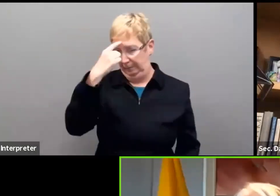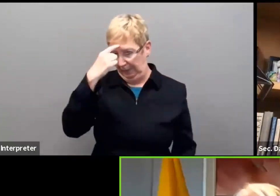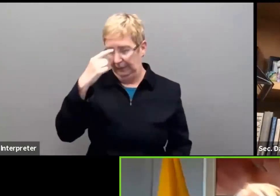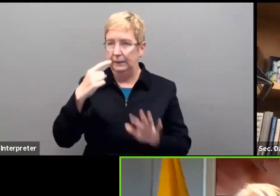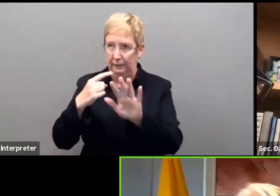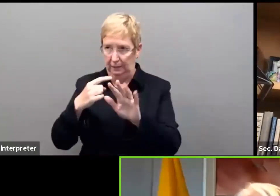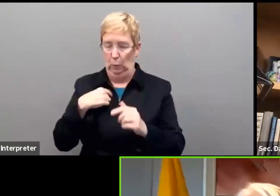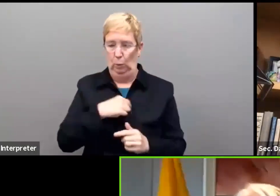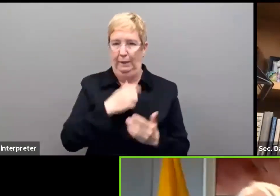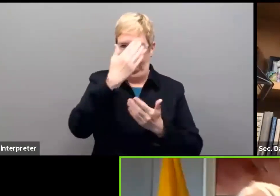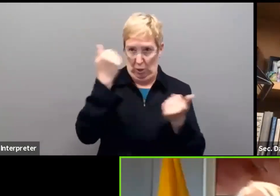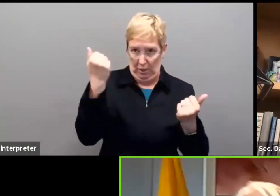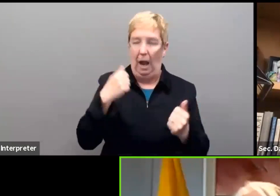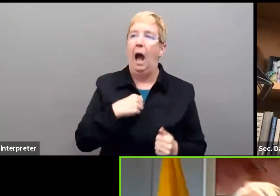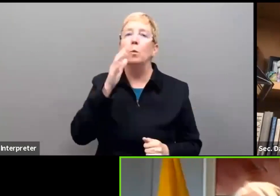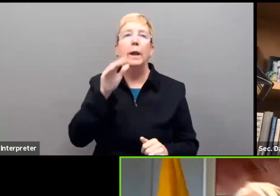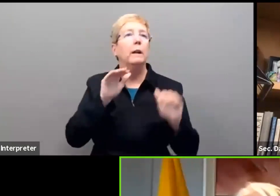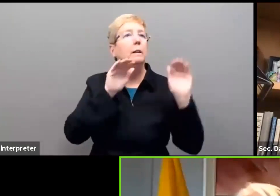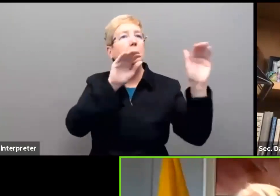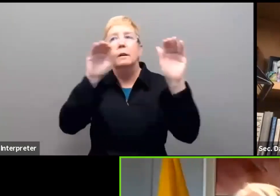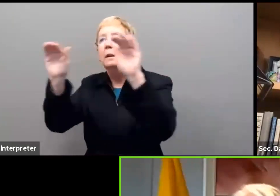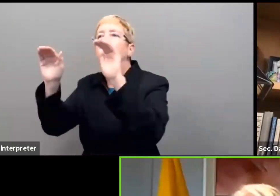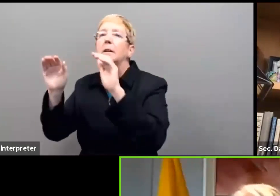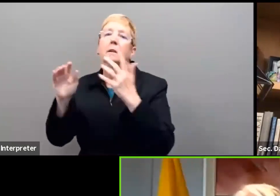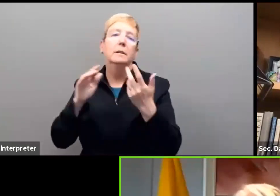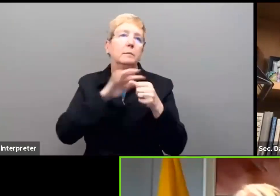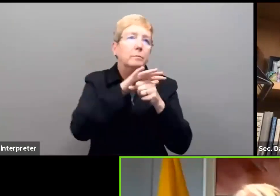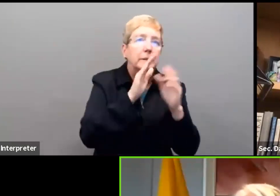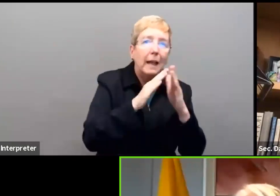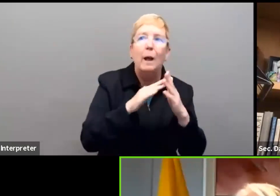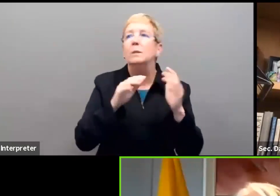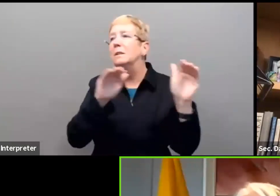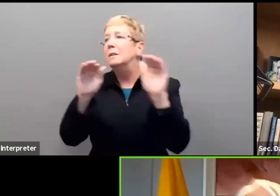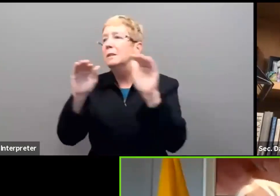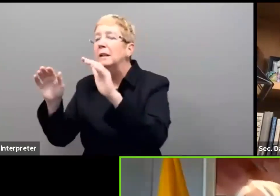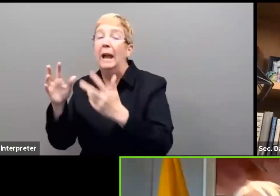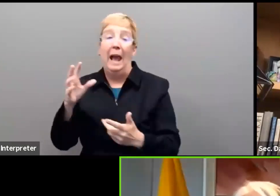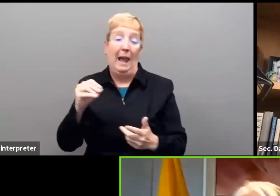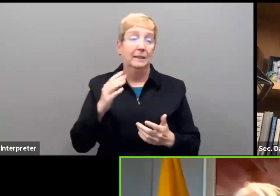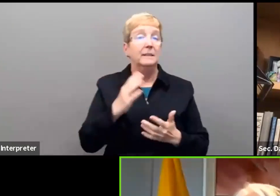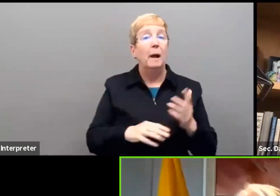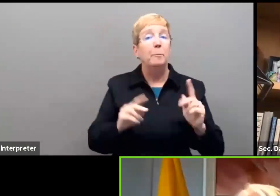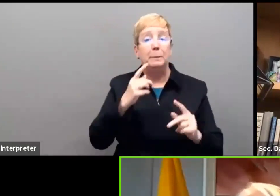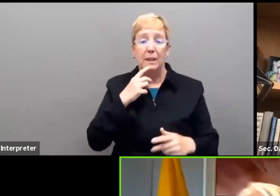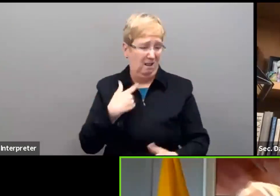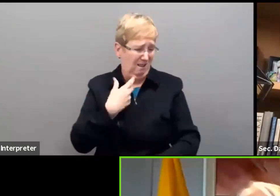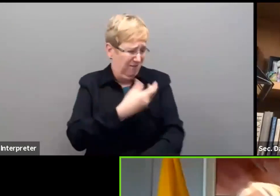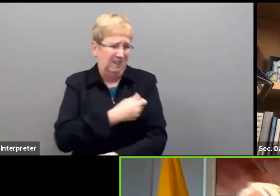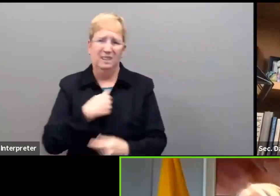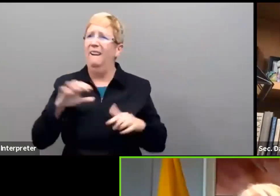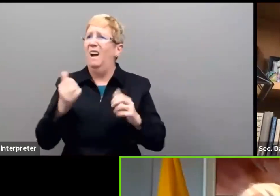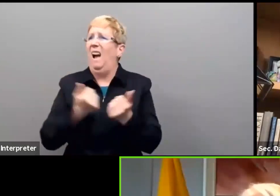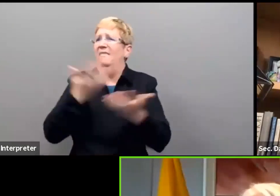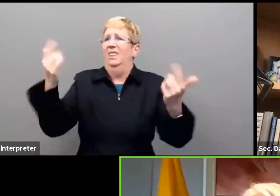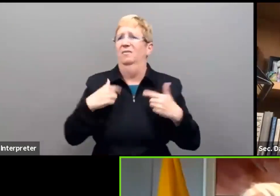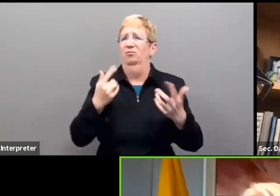ser más cuidadosas. Entonces, parte de cómo se va a manejar esto es por medio de la reacción del público en general. Pero me preocupa